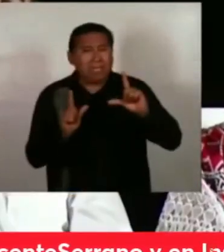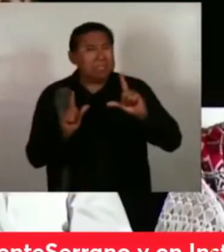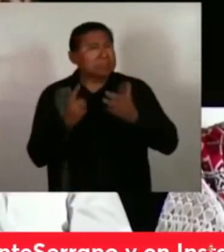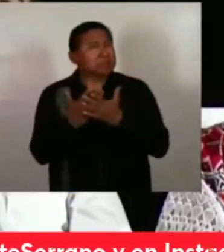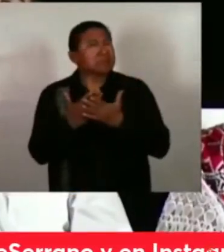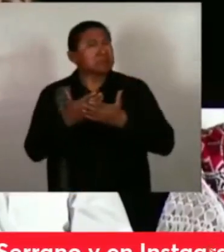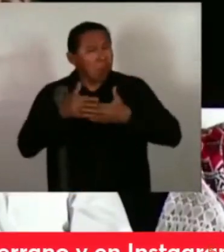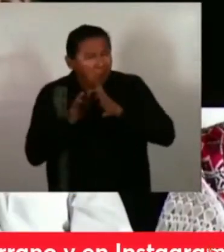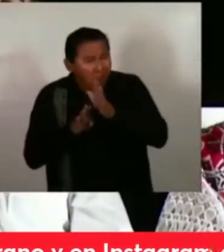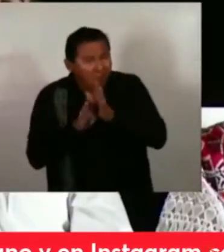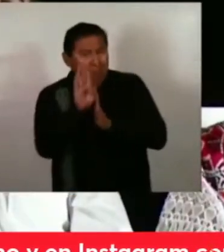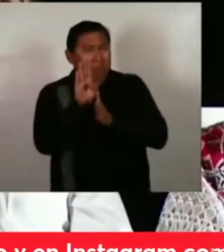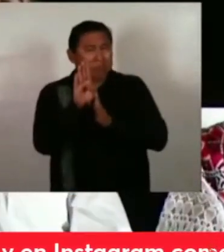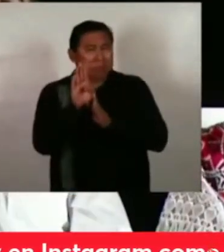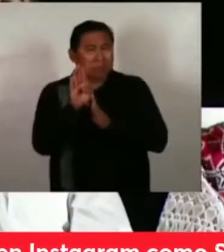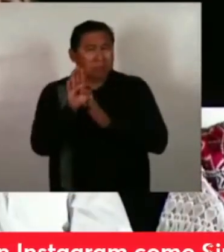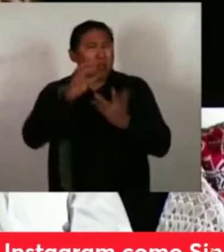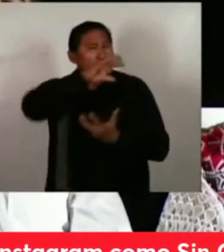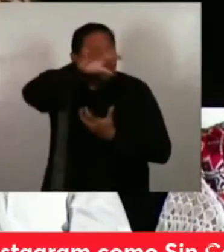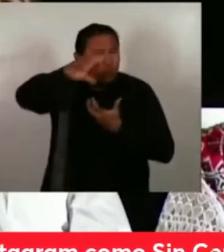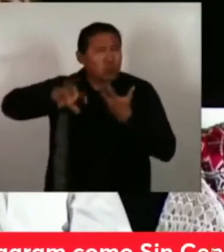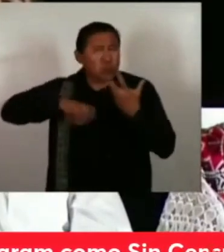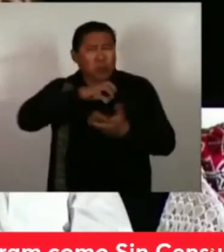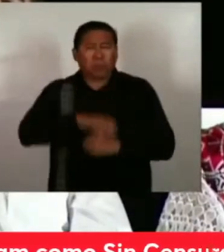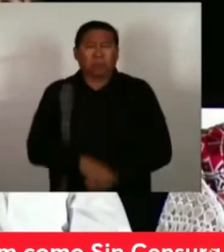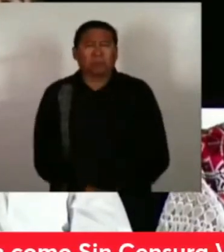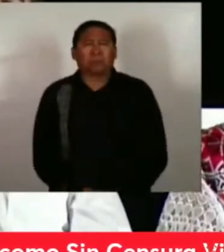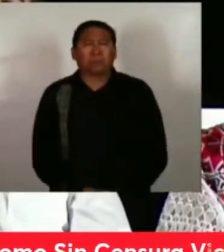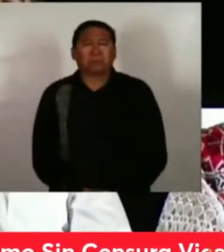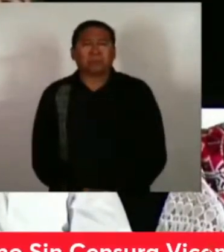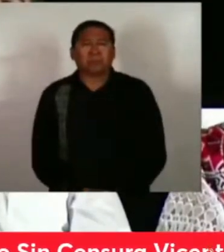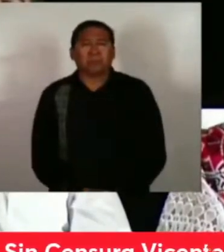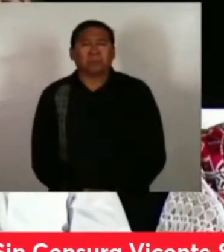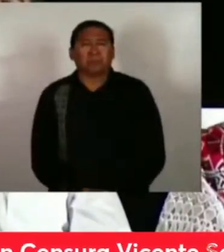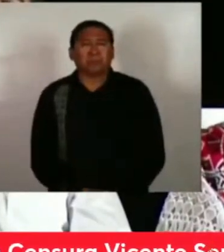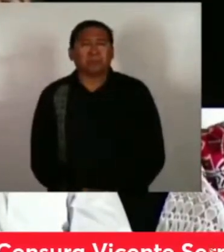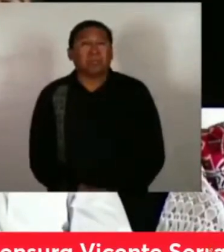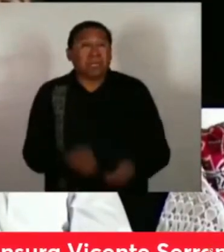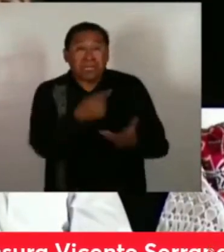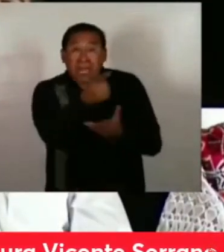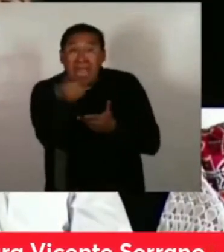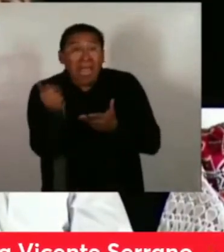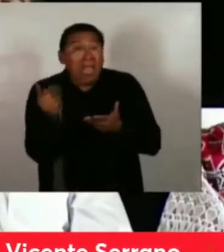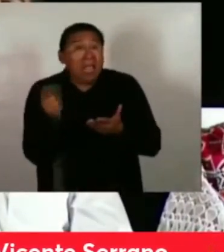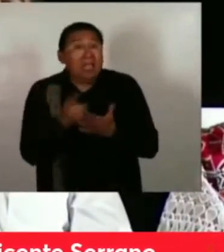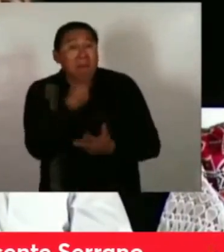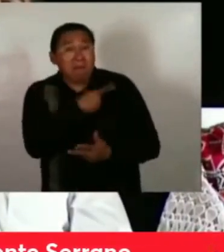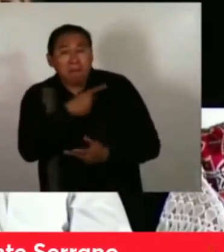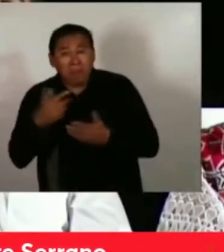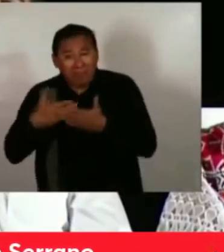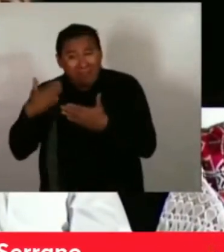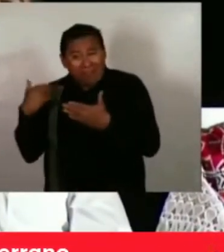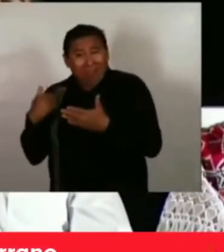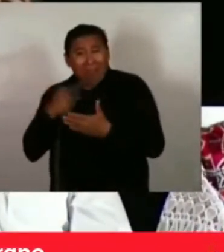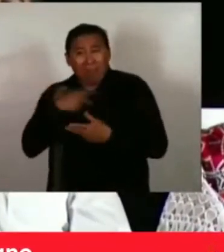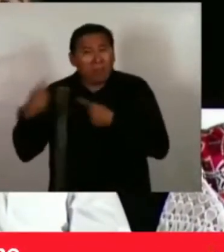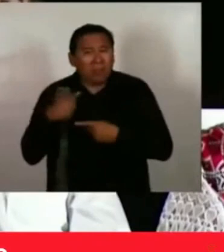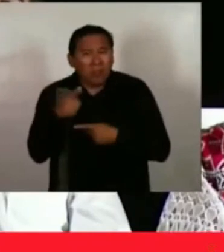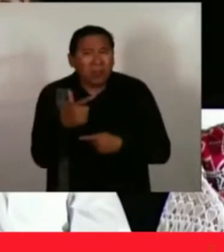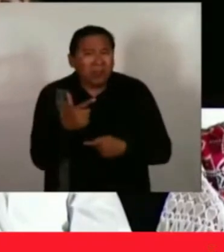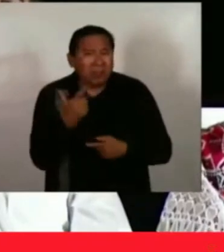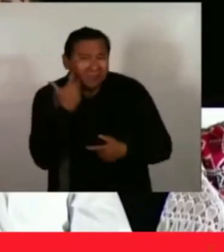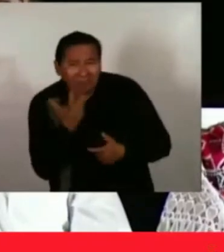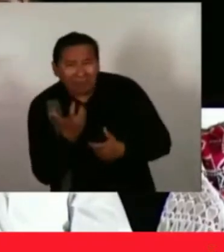adelante, tenemos que ser todos. Que aquellos que se quedaron en la pobreza no fue por